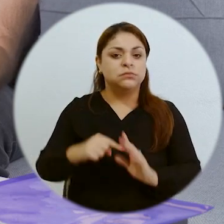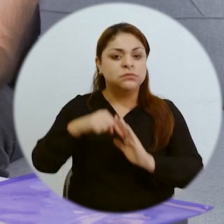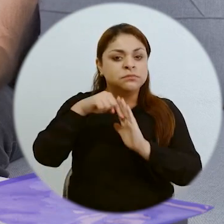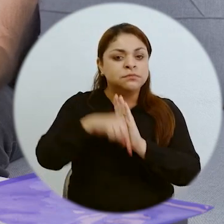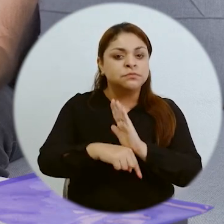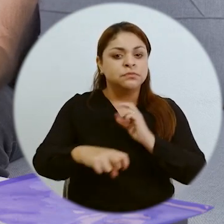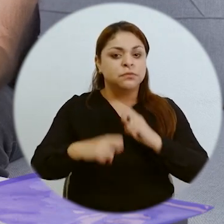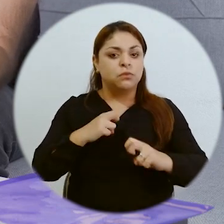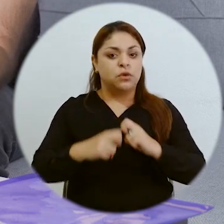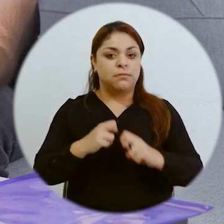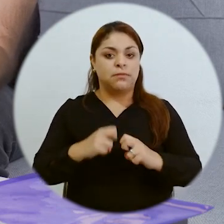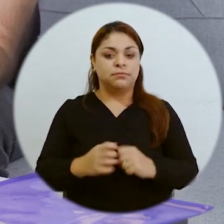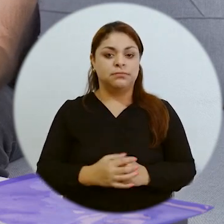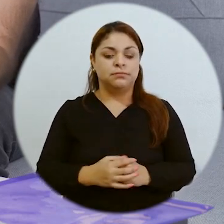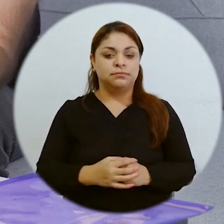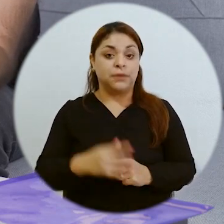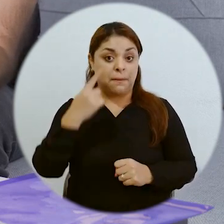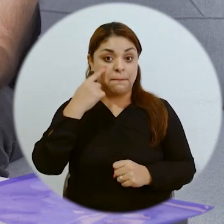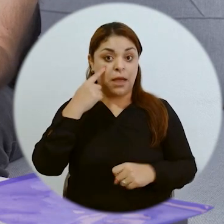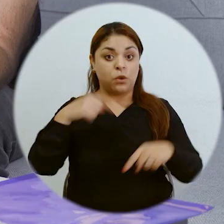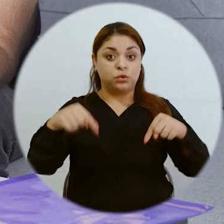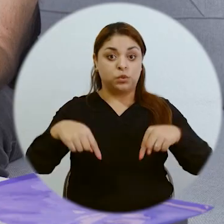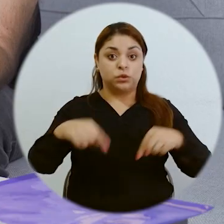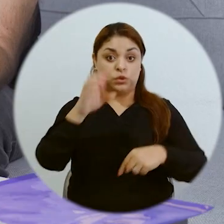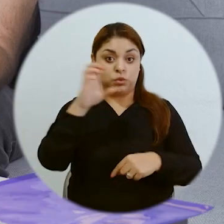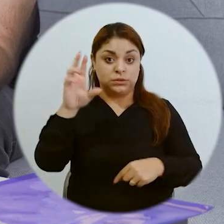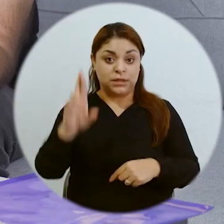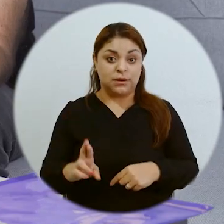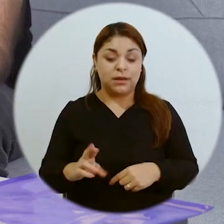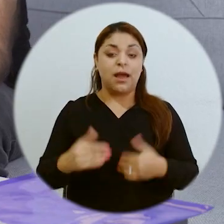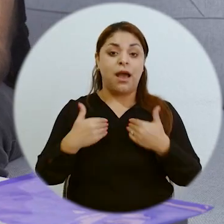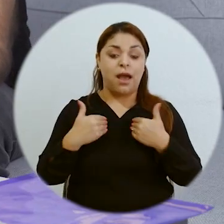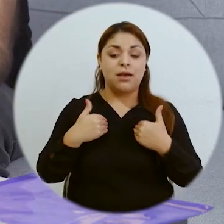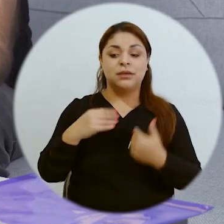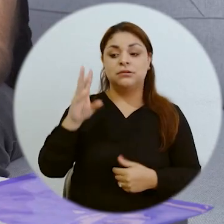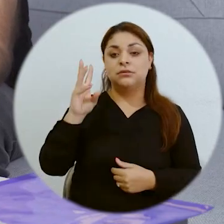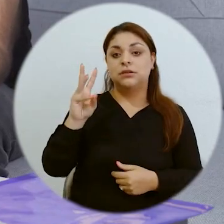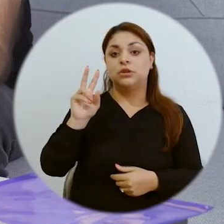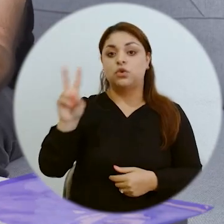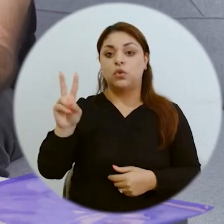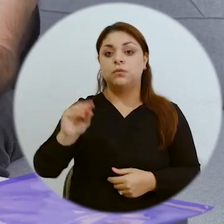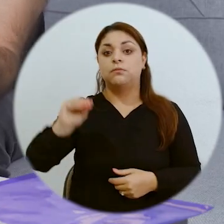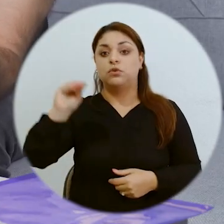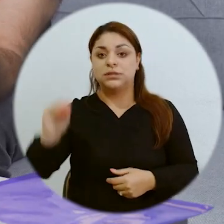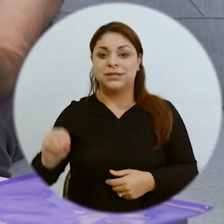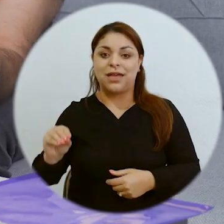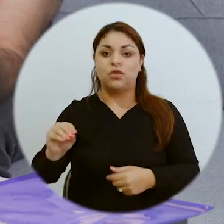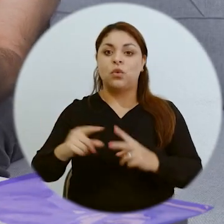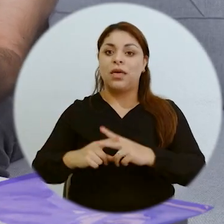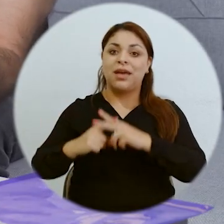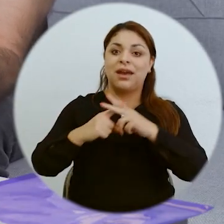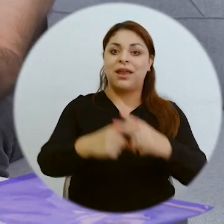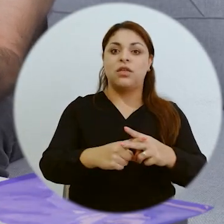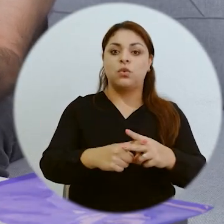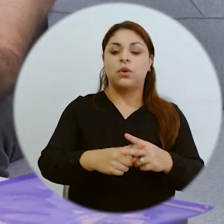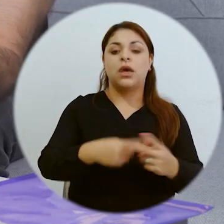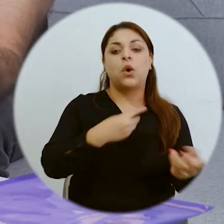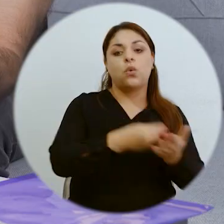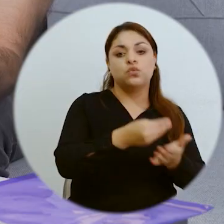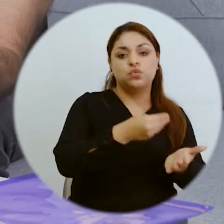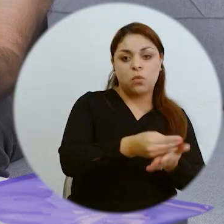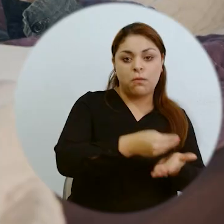hay que ver es cómo se le informa a esa persona de dónde recurrir para salir de